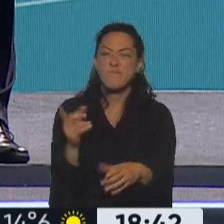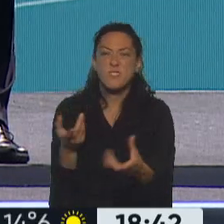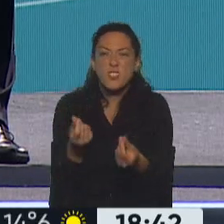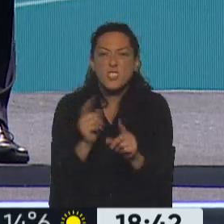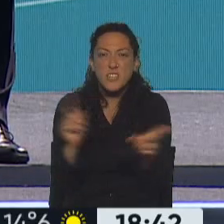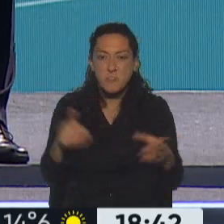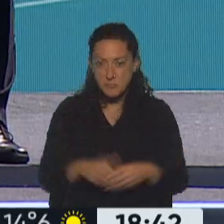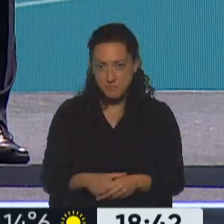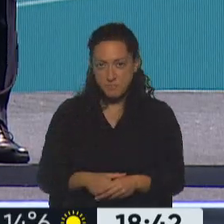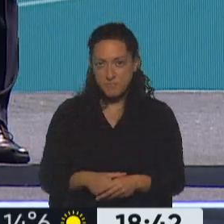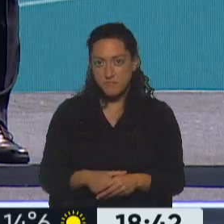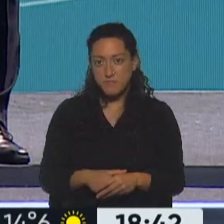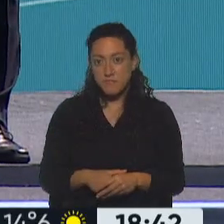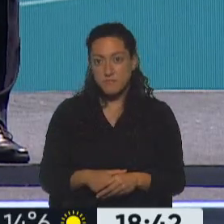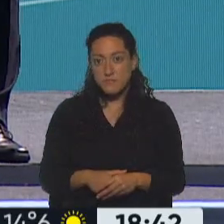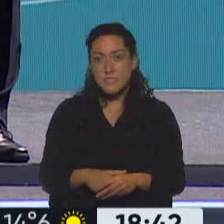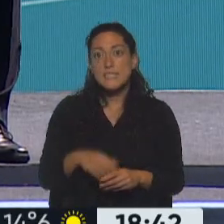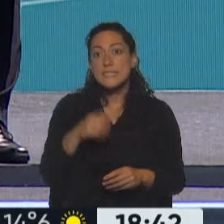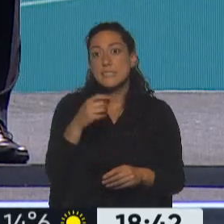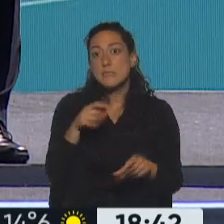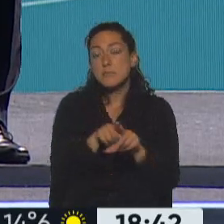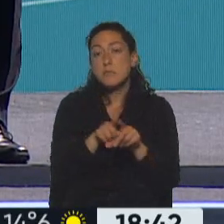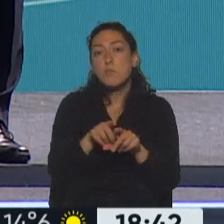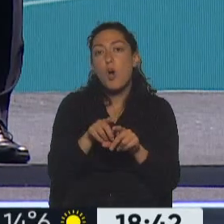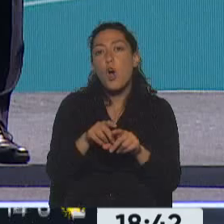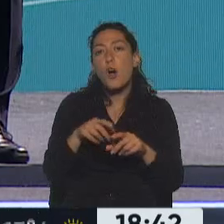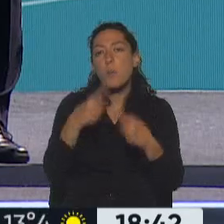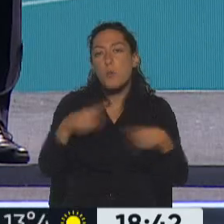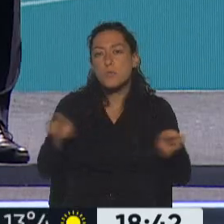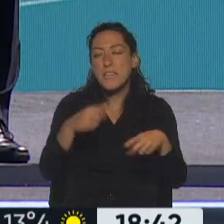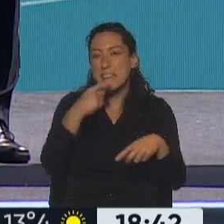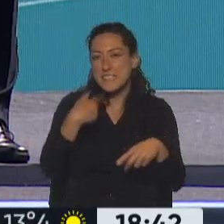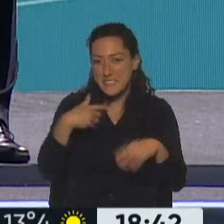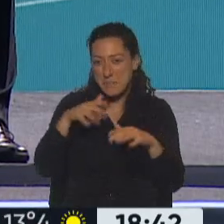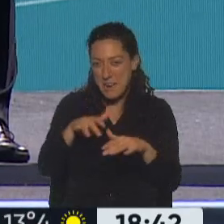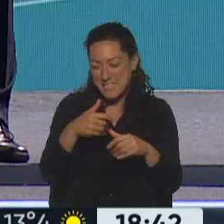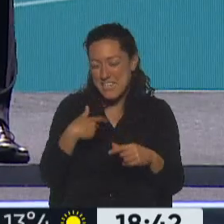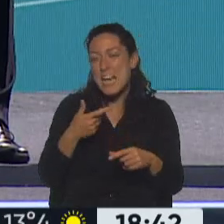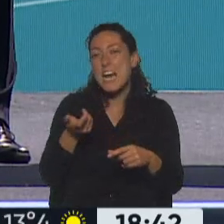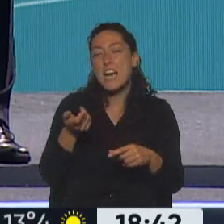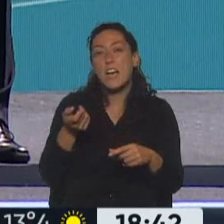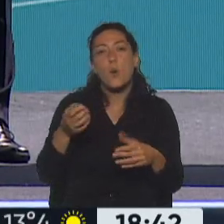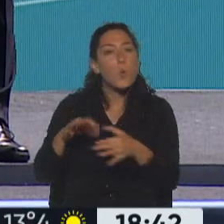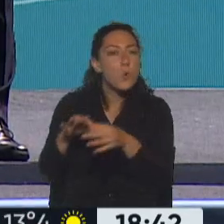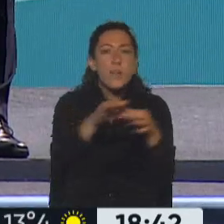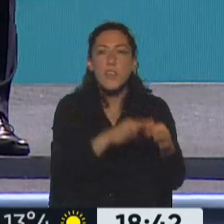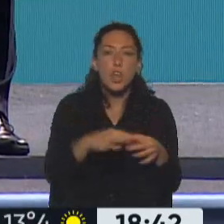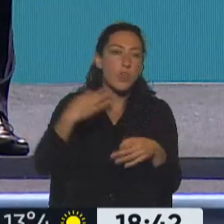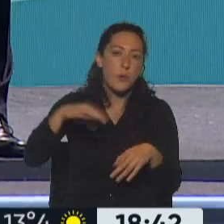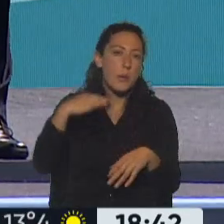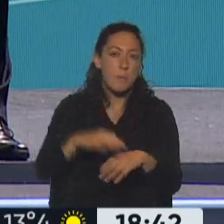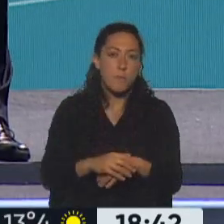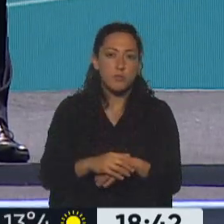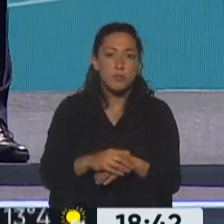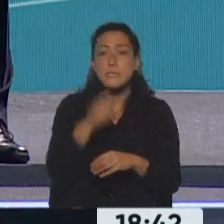sentido. Que para ganar, como dice la marcha, debemos estar unidos. Y que las diferencias